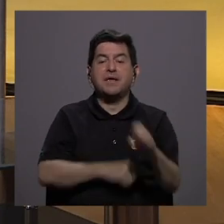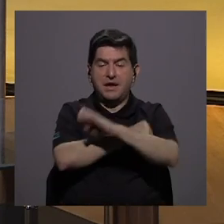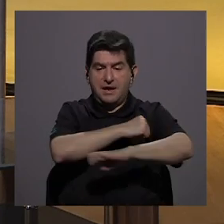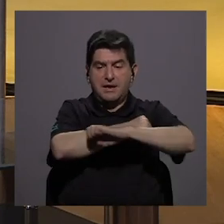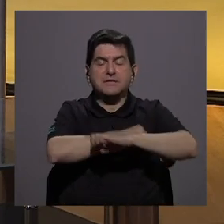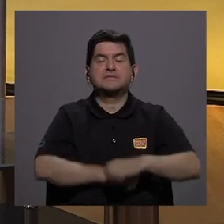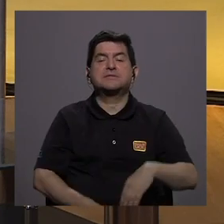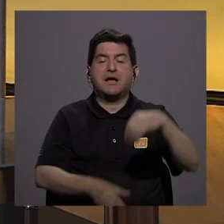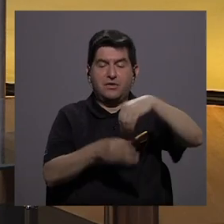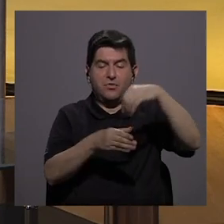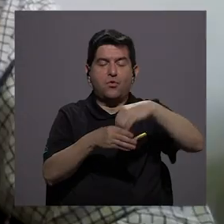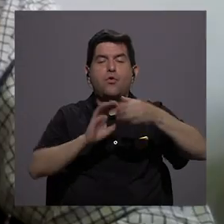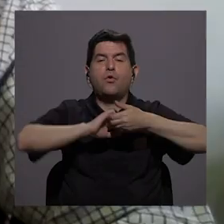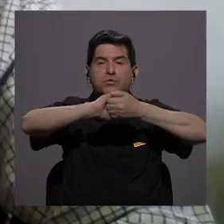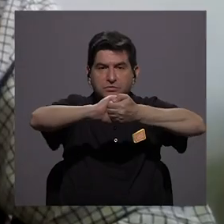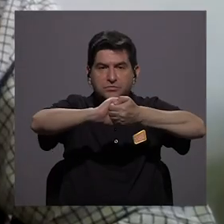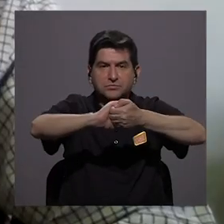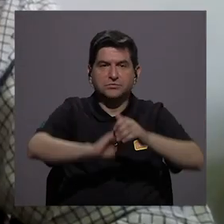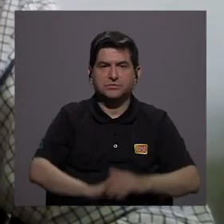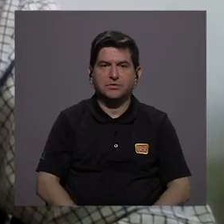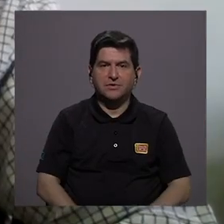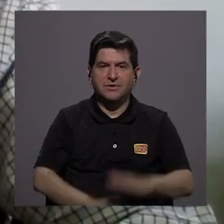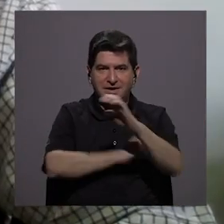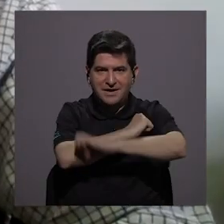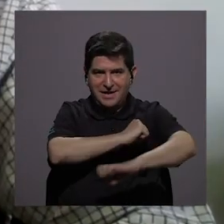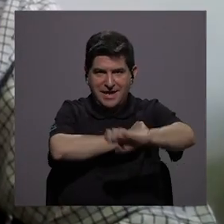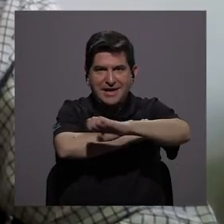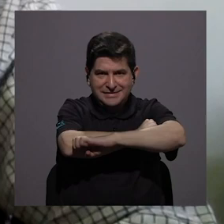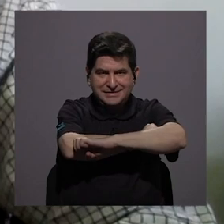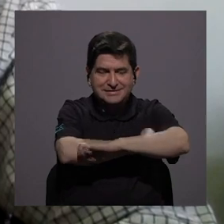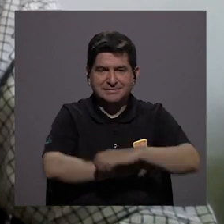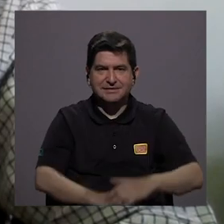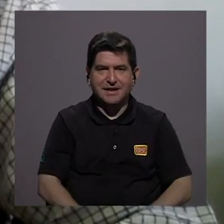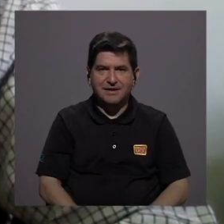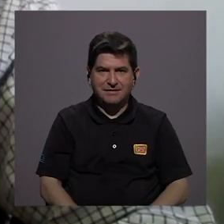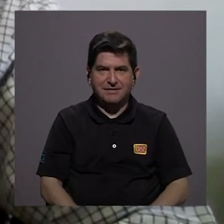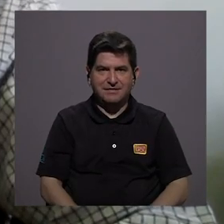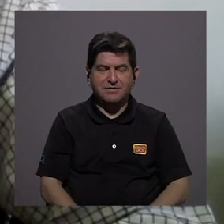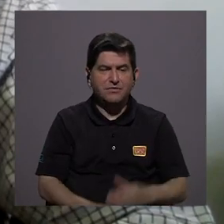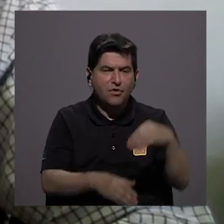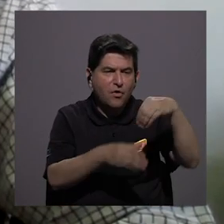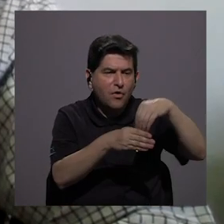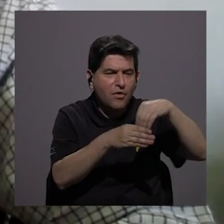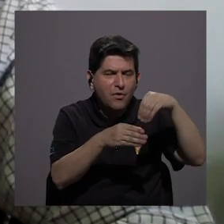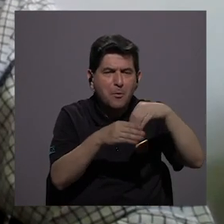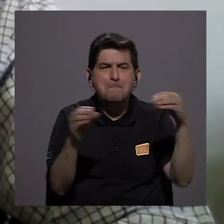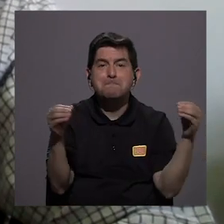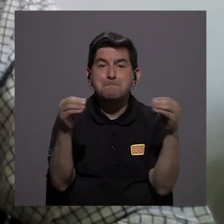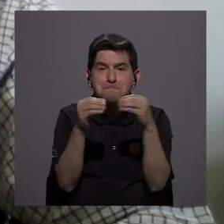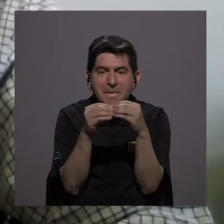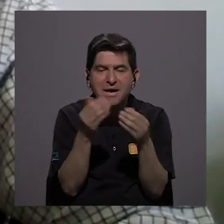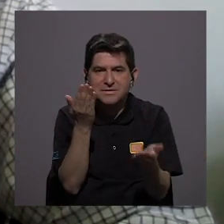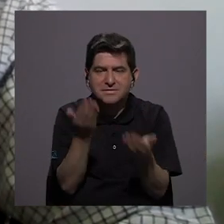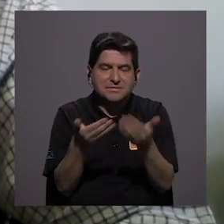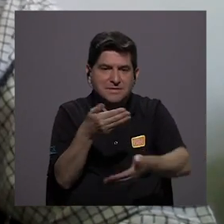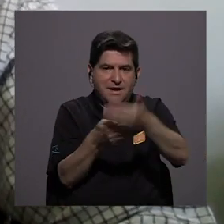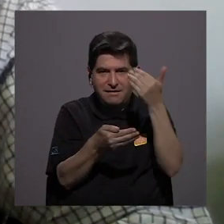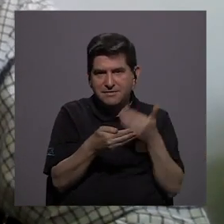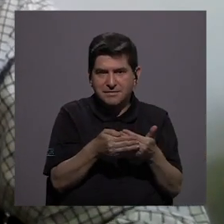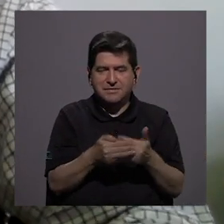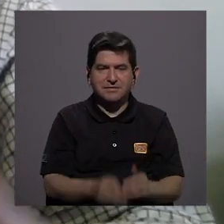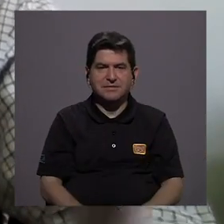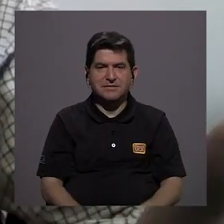hacer una contribución solidaria. Es decir, que el Estado debería estar haciendo ahorros mucho mayores de los que está haciendo,